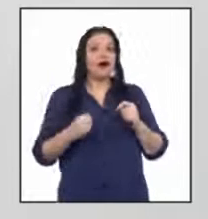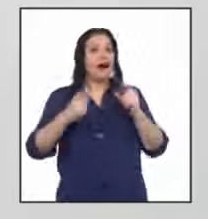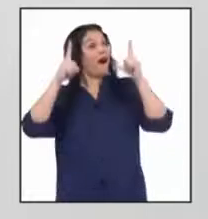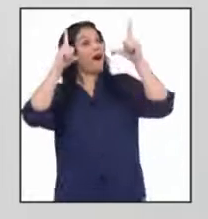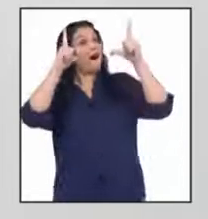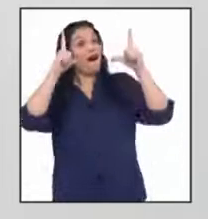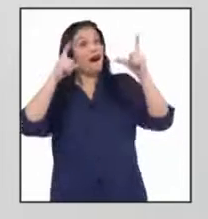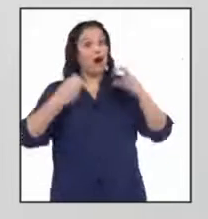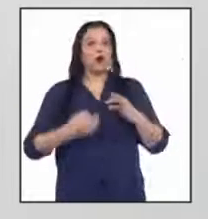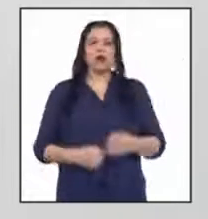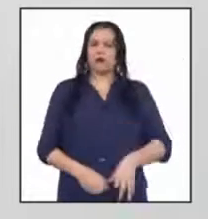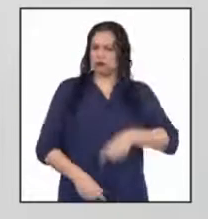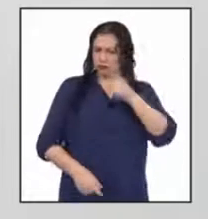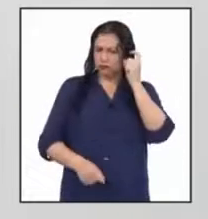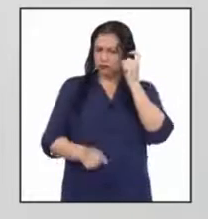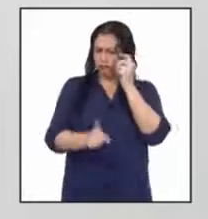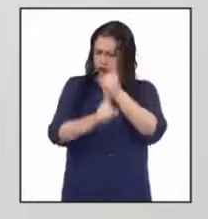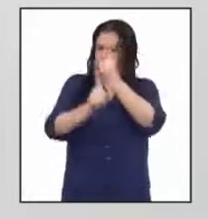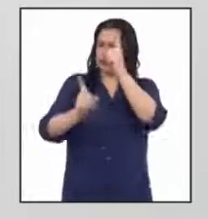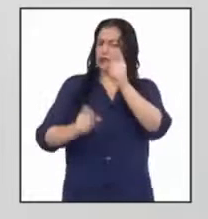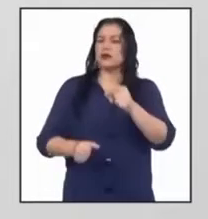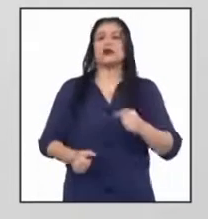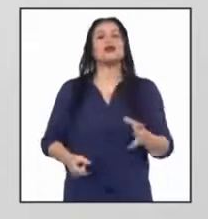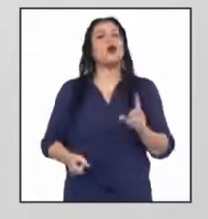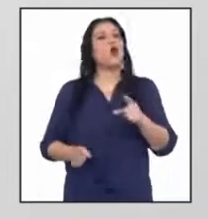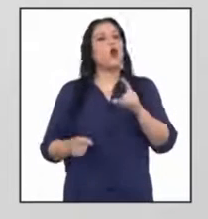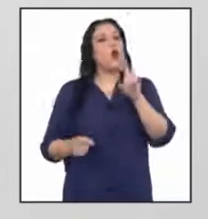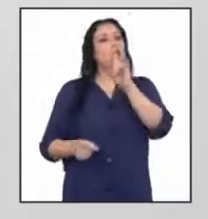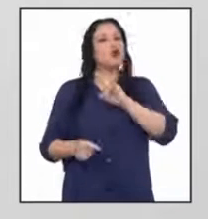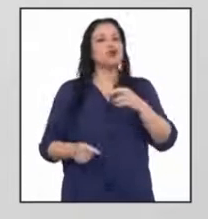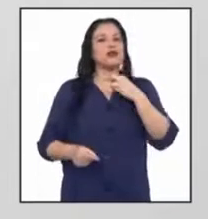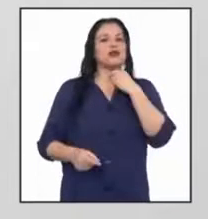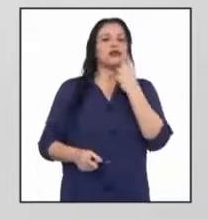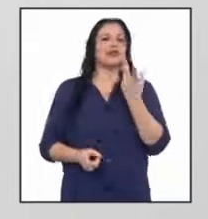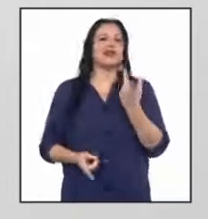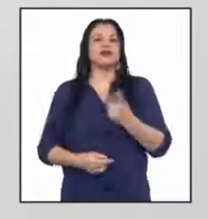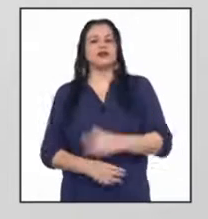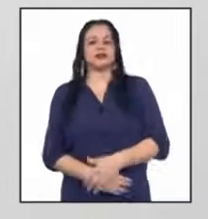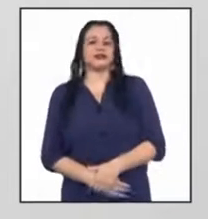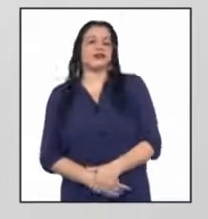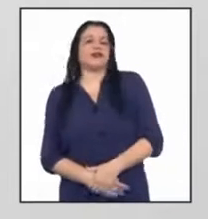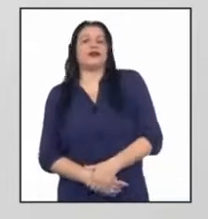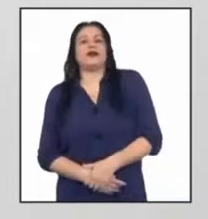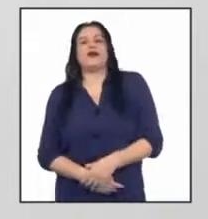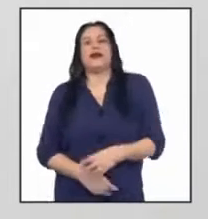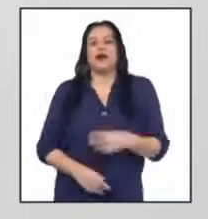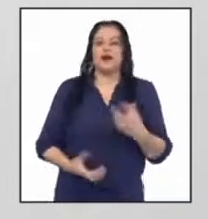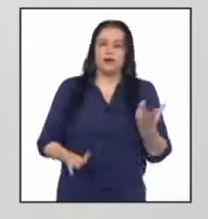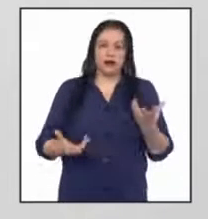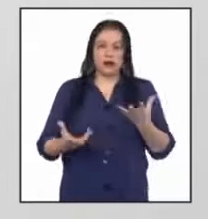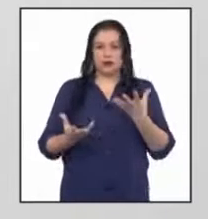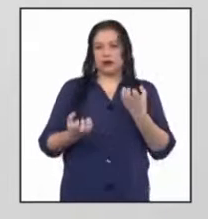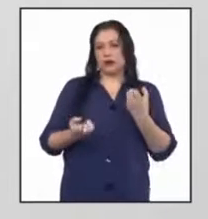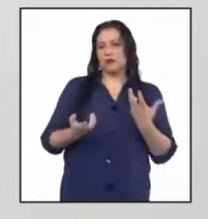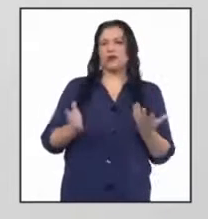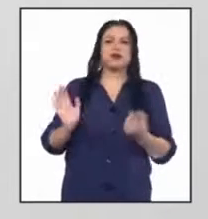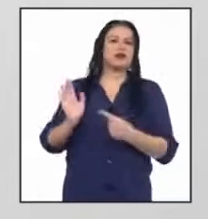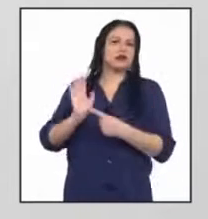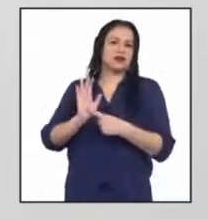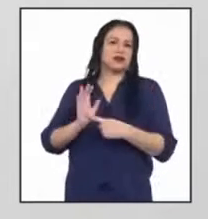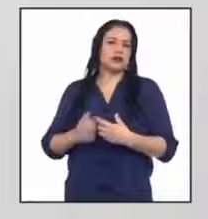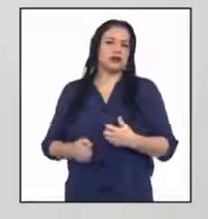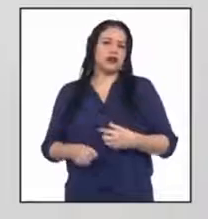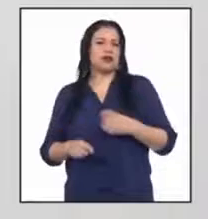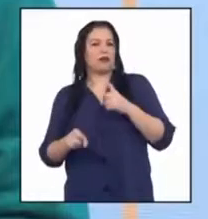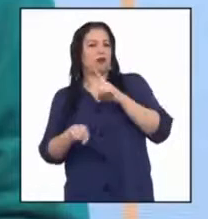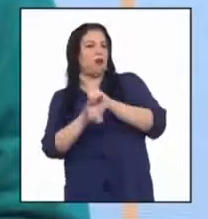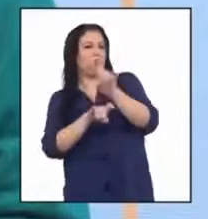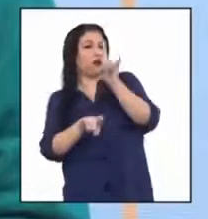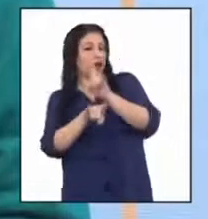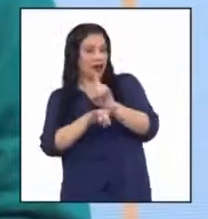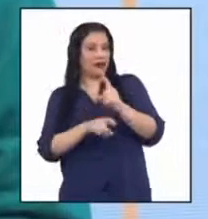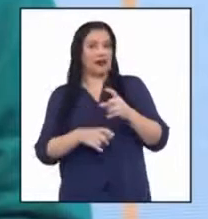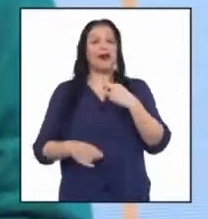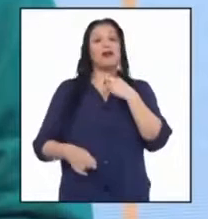o de afirmación. O usar un tono irónico cuando lo que queremos expresar es mofa o